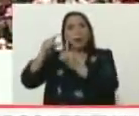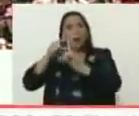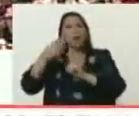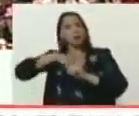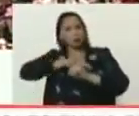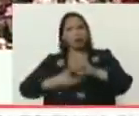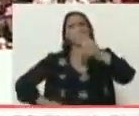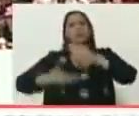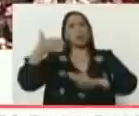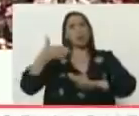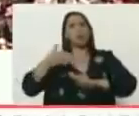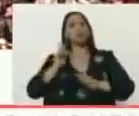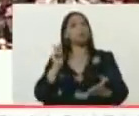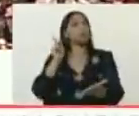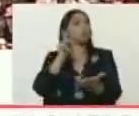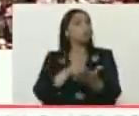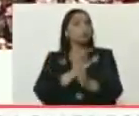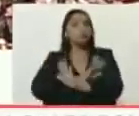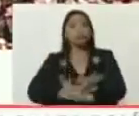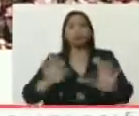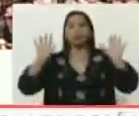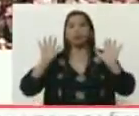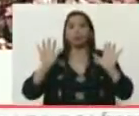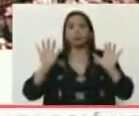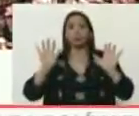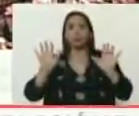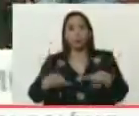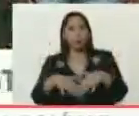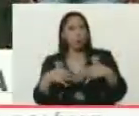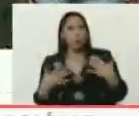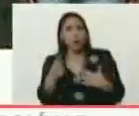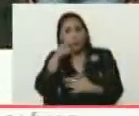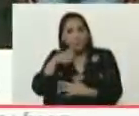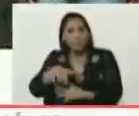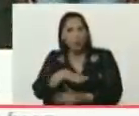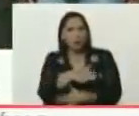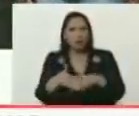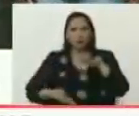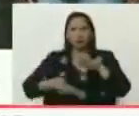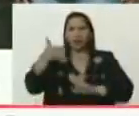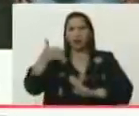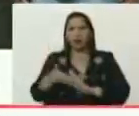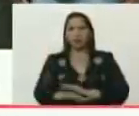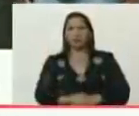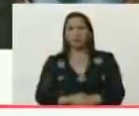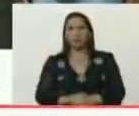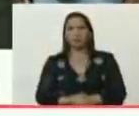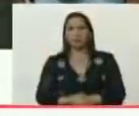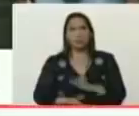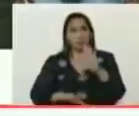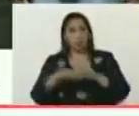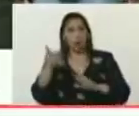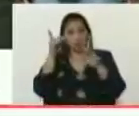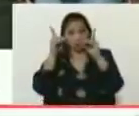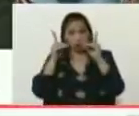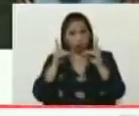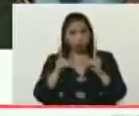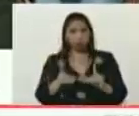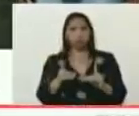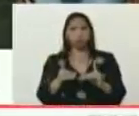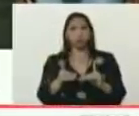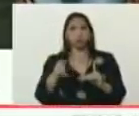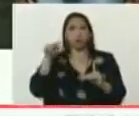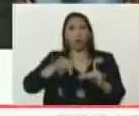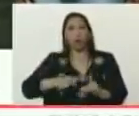salimos, llegamos. Cuando ese pueblo sale, sale decidido. Y